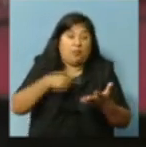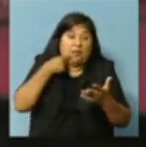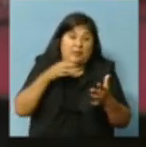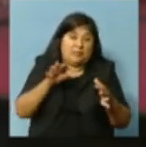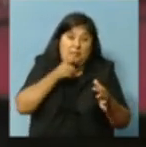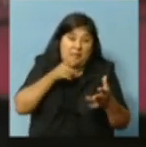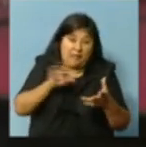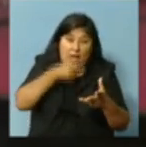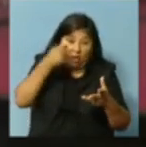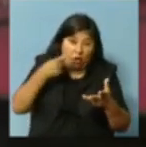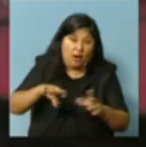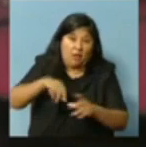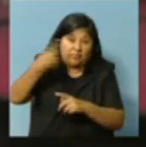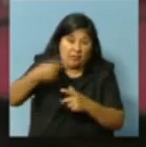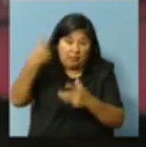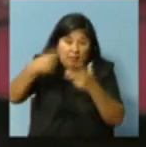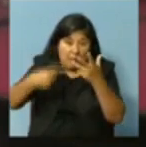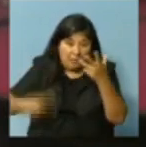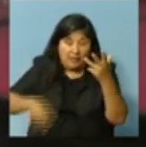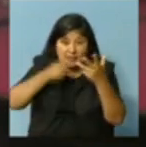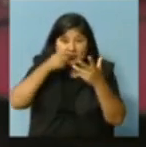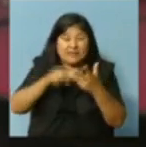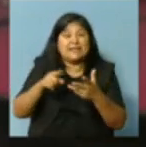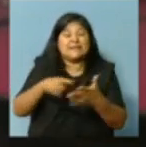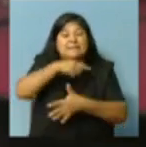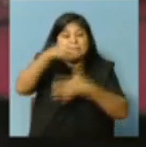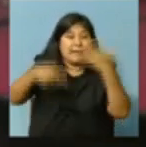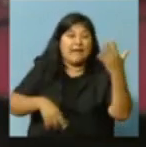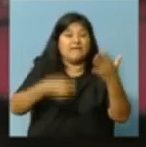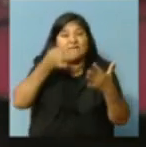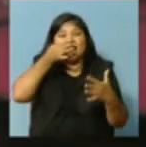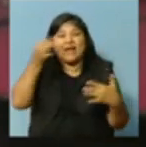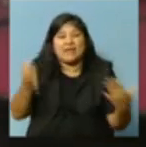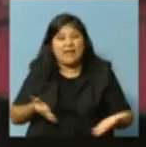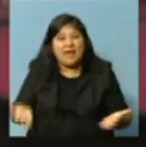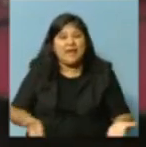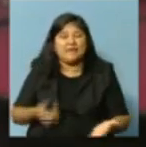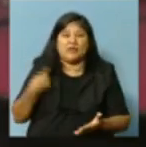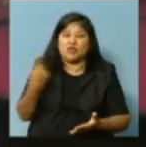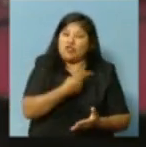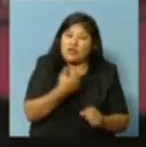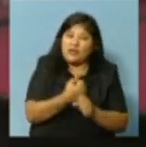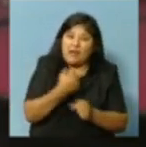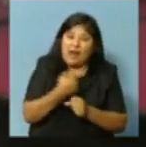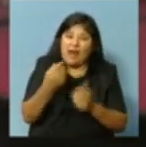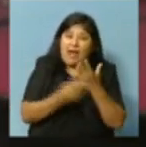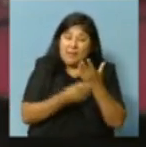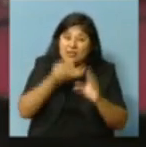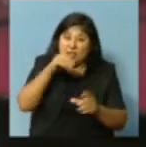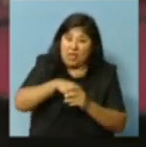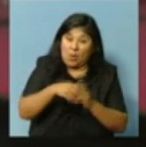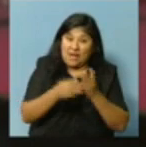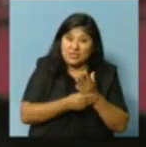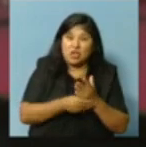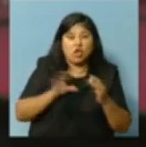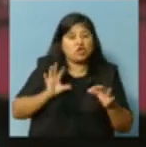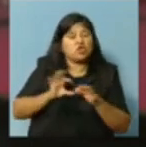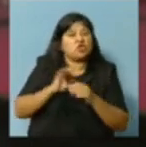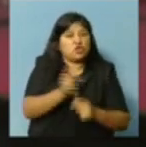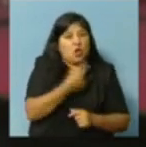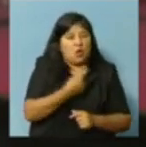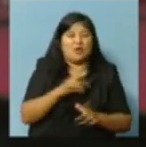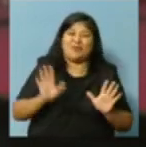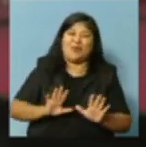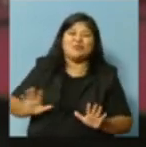pero la realidad es que por eso digo no se trabaja solo desde el ministerio de educación se trabaja con todo el estado